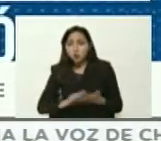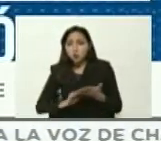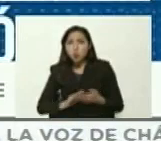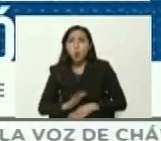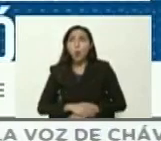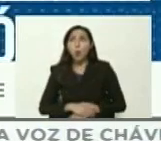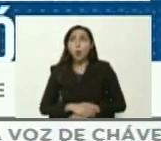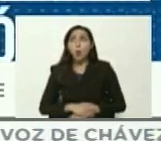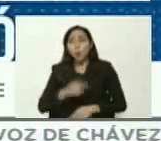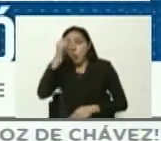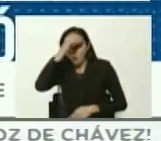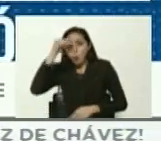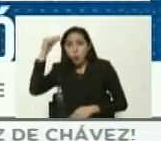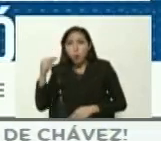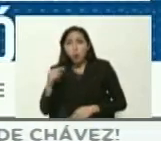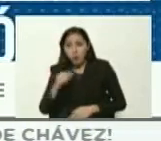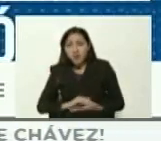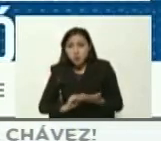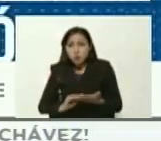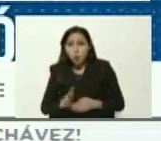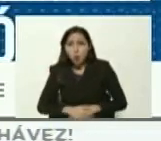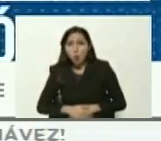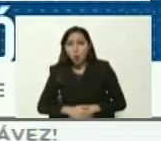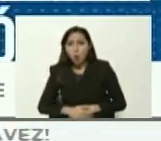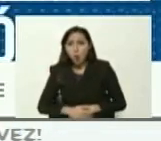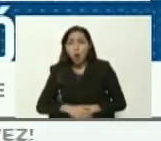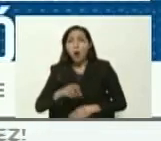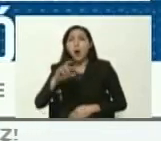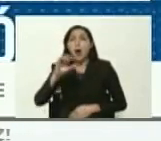Julio Borges, Ramos Alup,